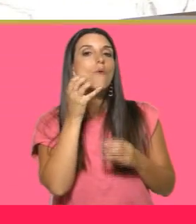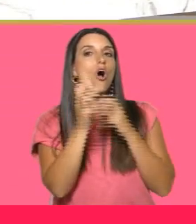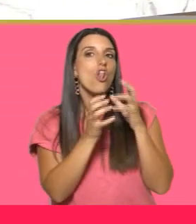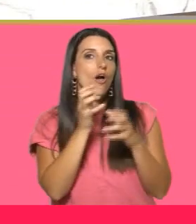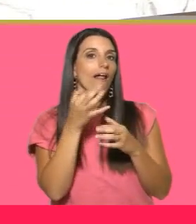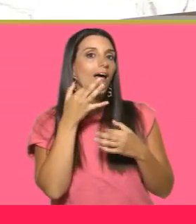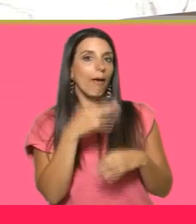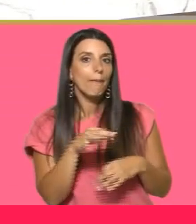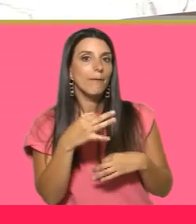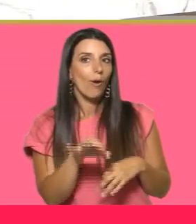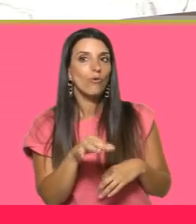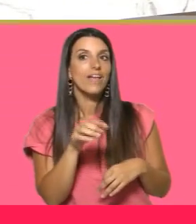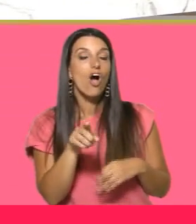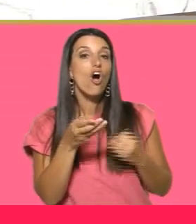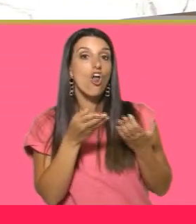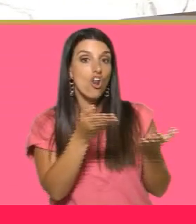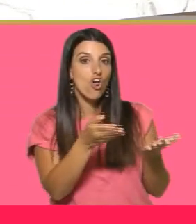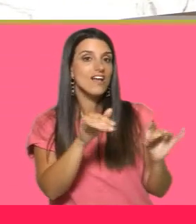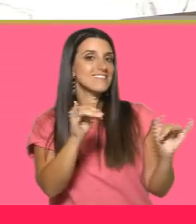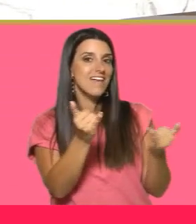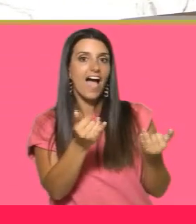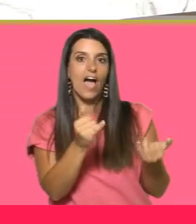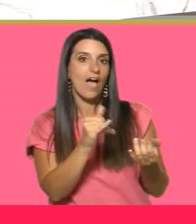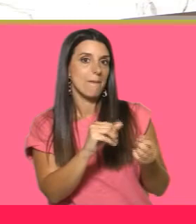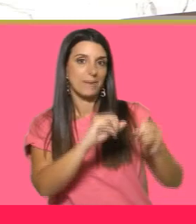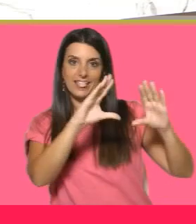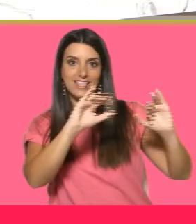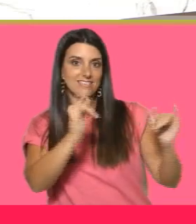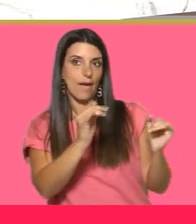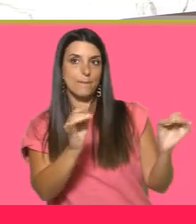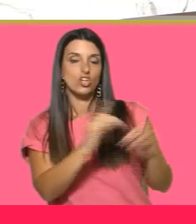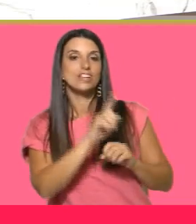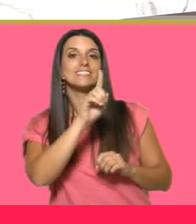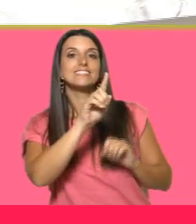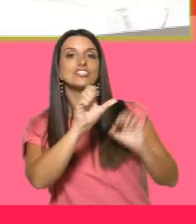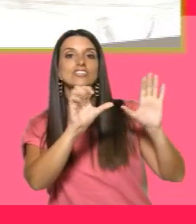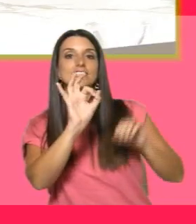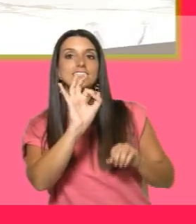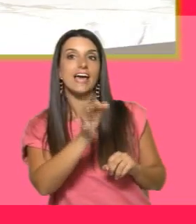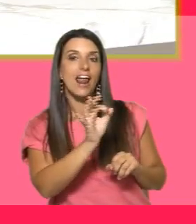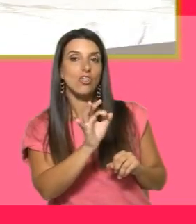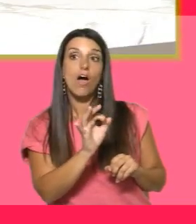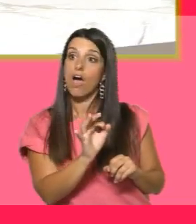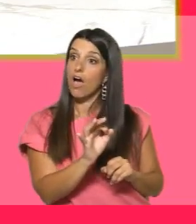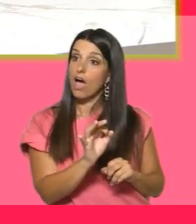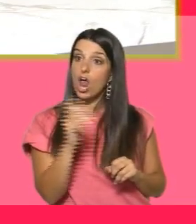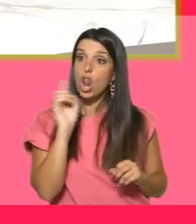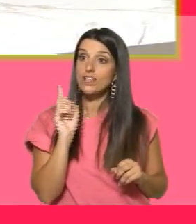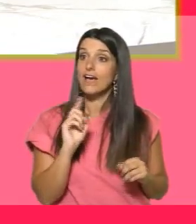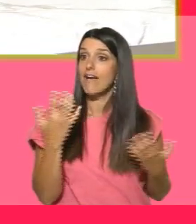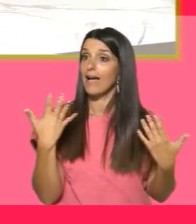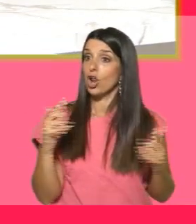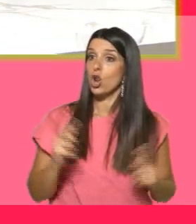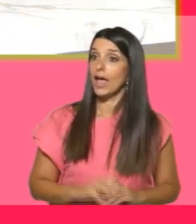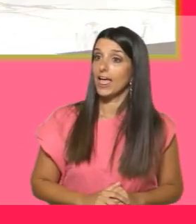queda buenísimo. Excelente. El horno yo ya lo tengo encendido. Tengo el horno a 160 grados. Ah, no me digas, porque acá no hace nada de calor. No